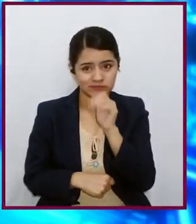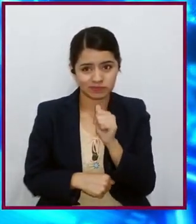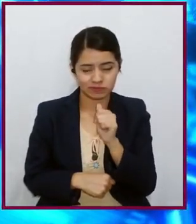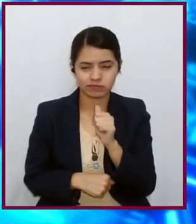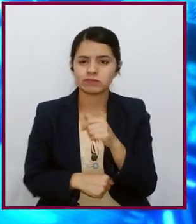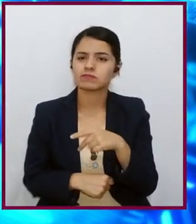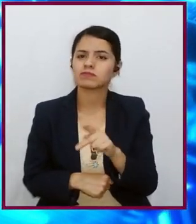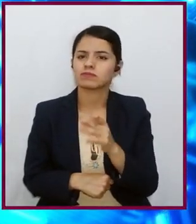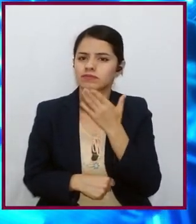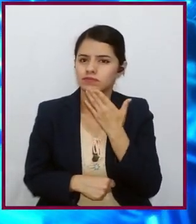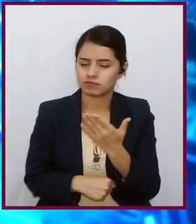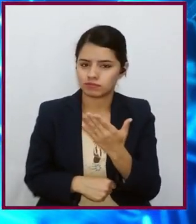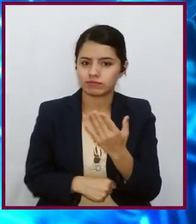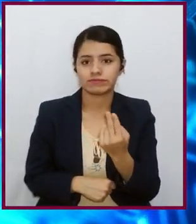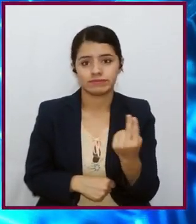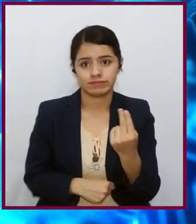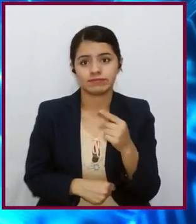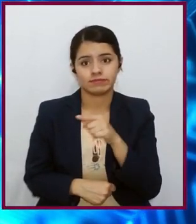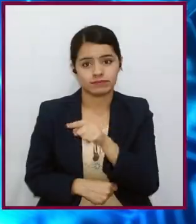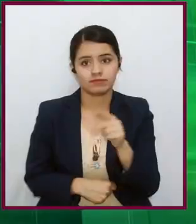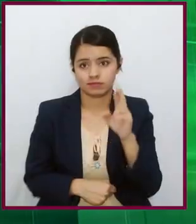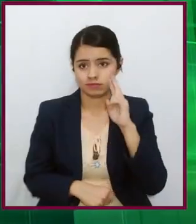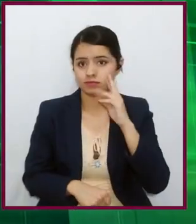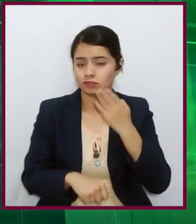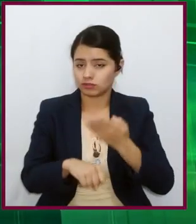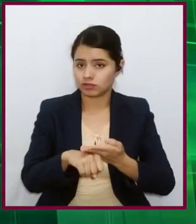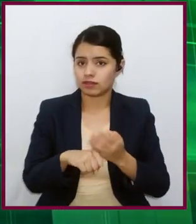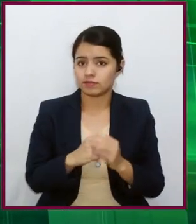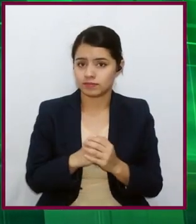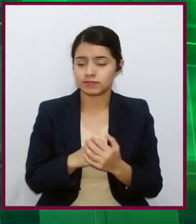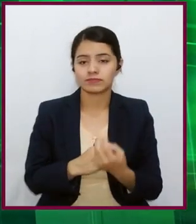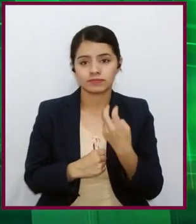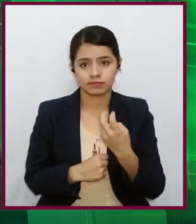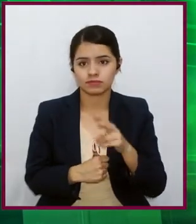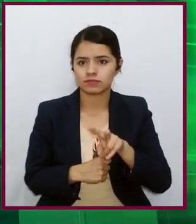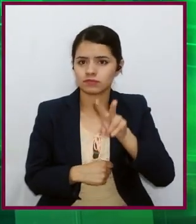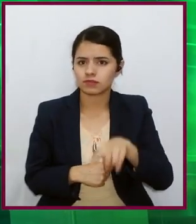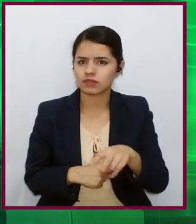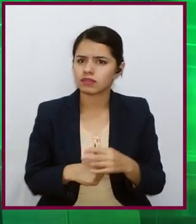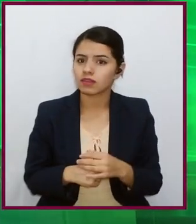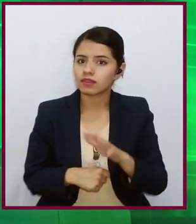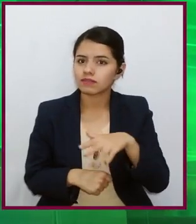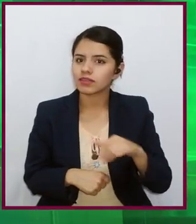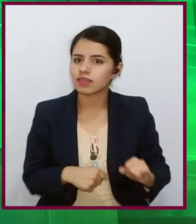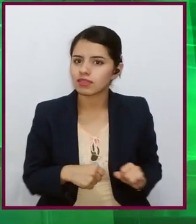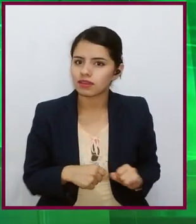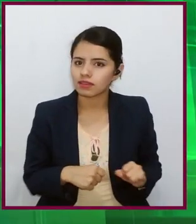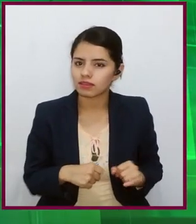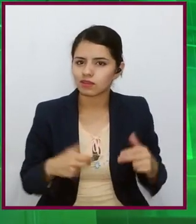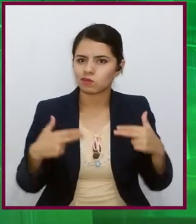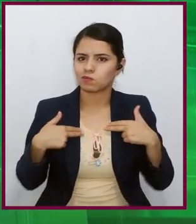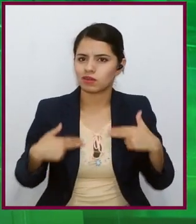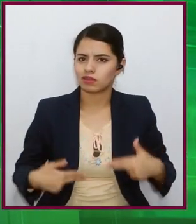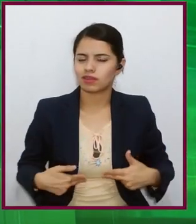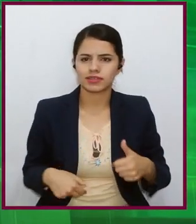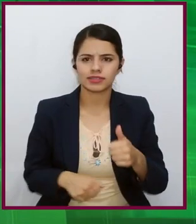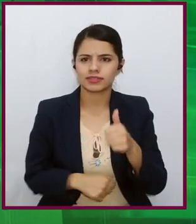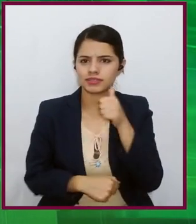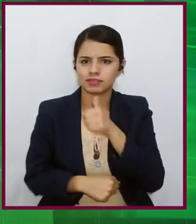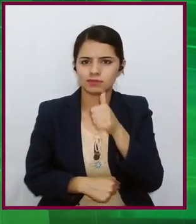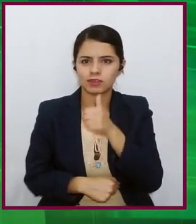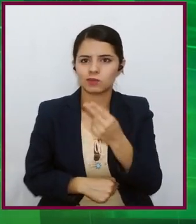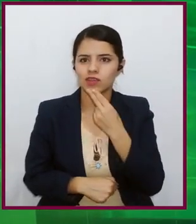Muchas gracias, Juan Carlos. Creo que nos dio muy buenos consejos, ¿no, Axel? Sí, bastantes. Oye, ¿por qué no me cuentas un poco más